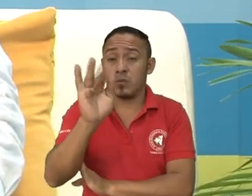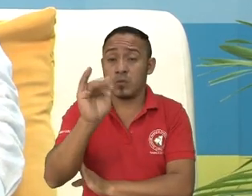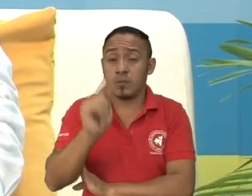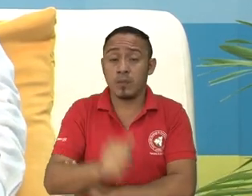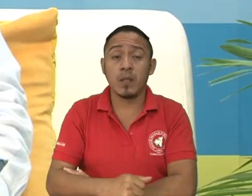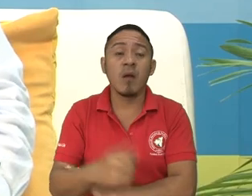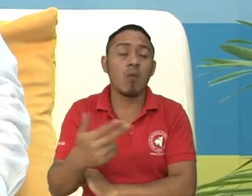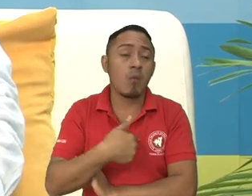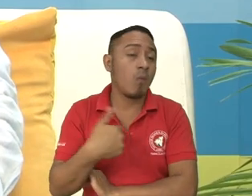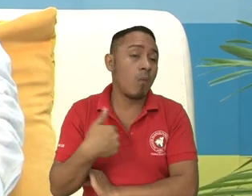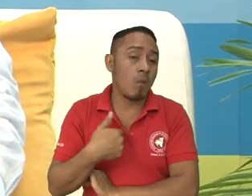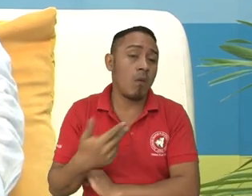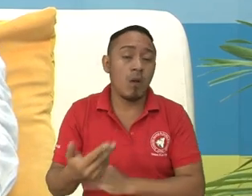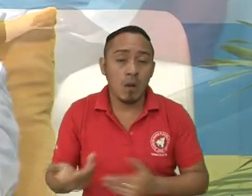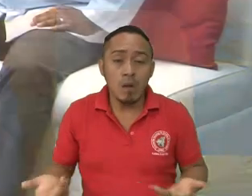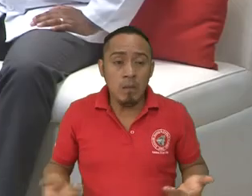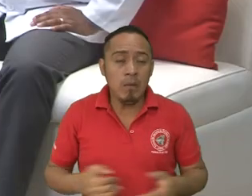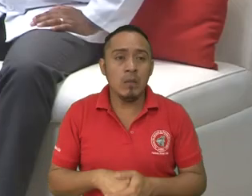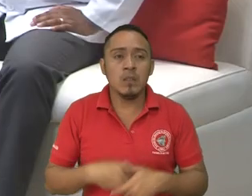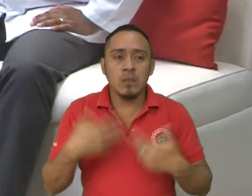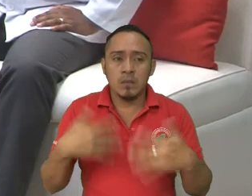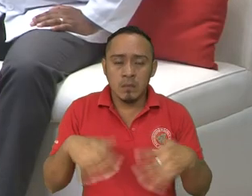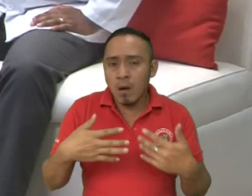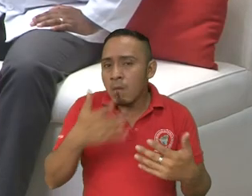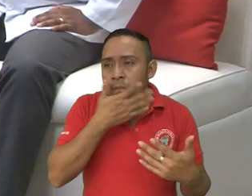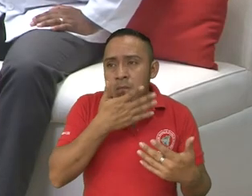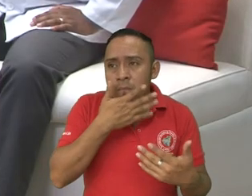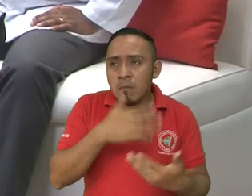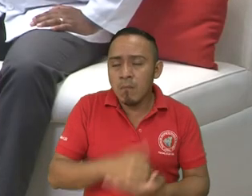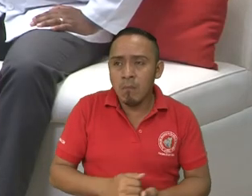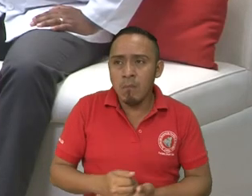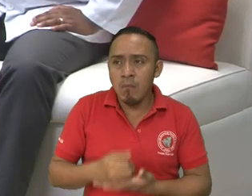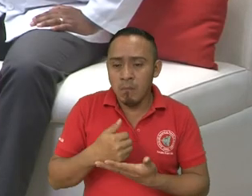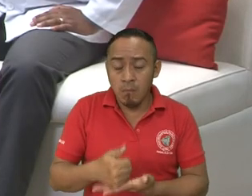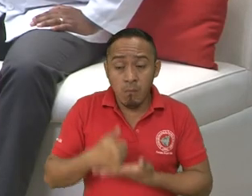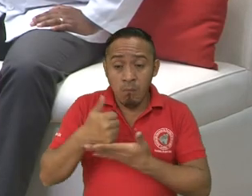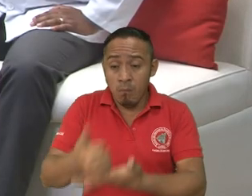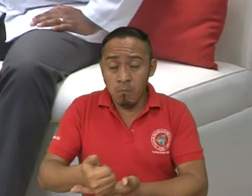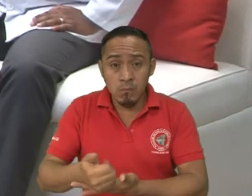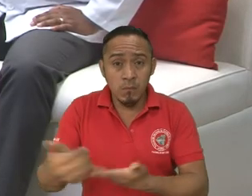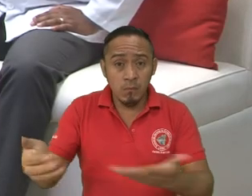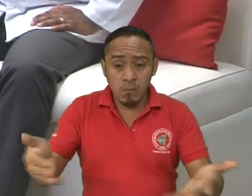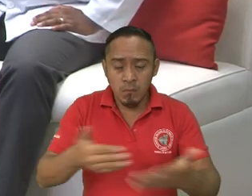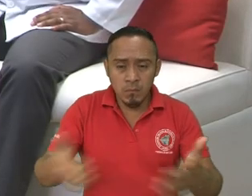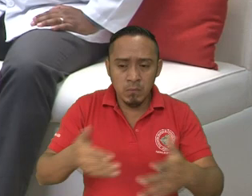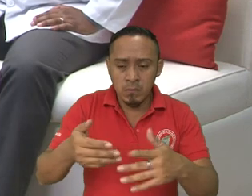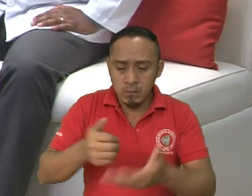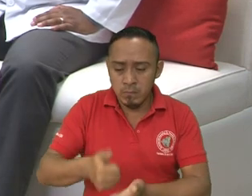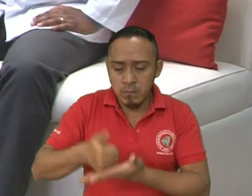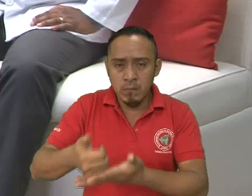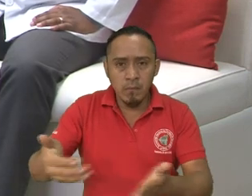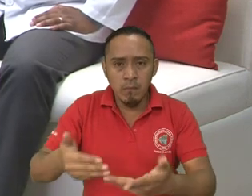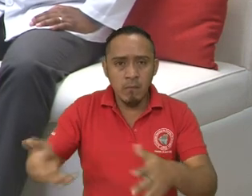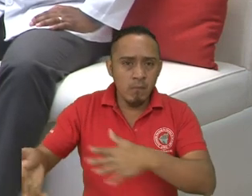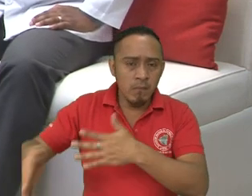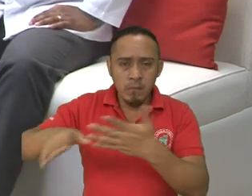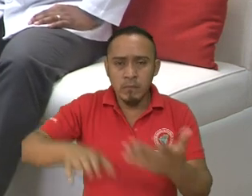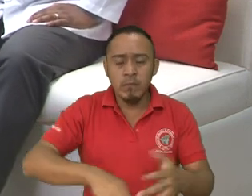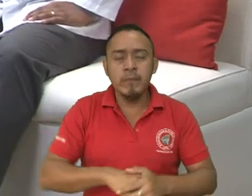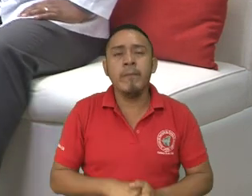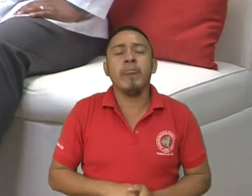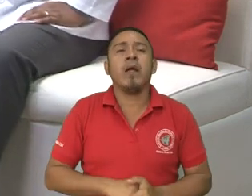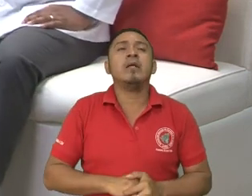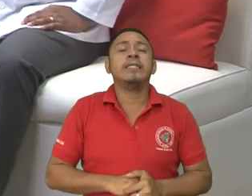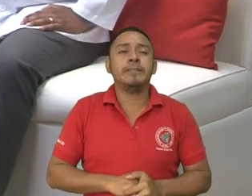persona ante esta situación grave? Porque es grave. Si no recibe descarga eléctrica, se muere. Exactamente. ¿Qué podemos hacer alternativo a esto?